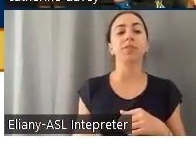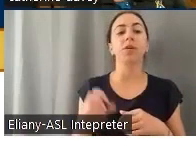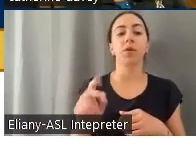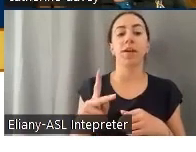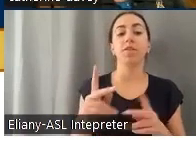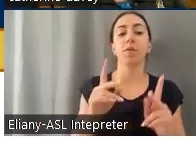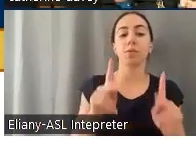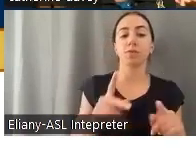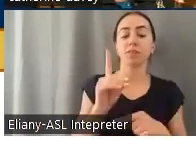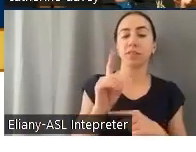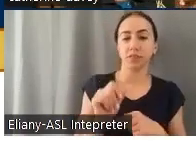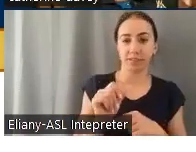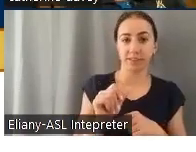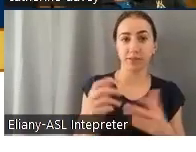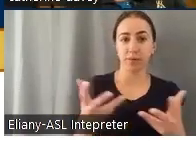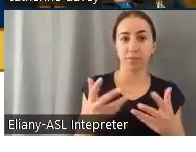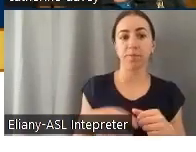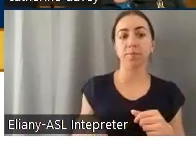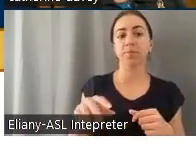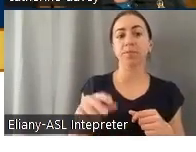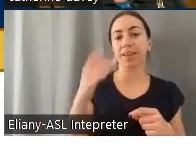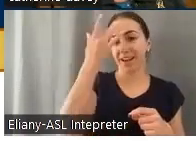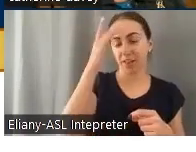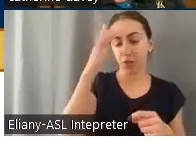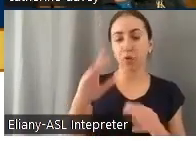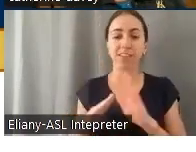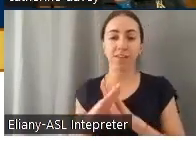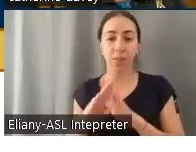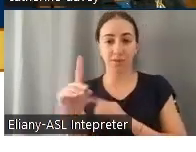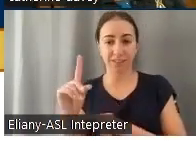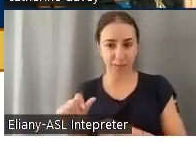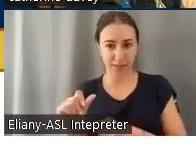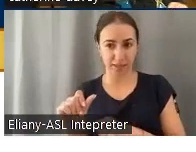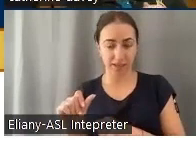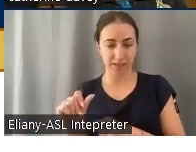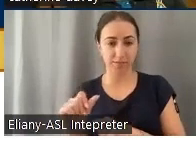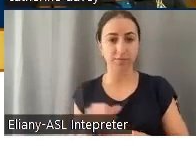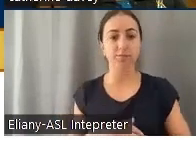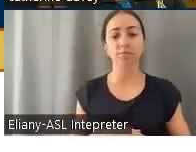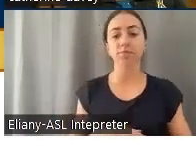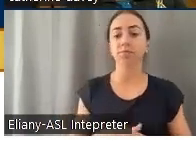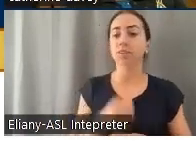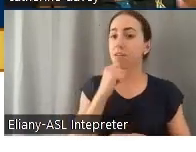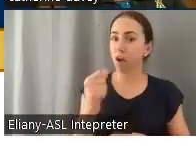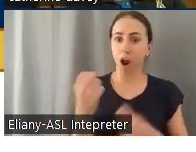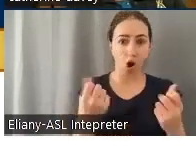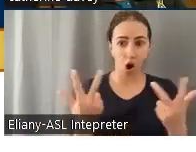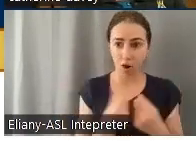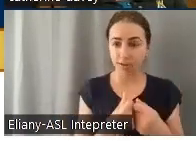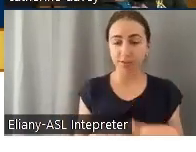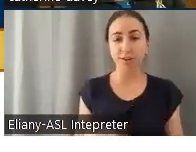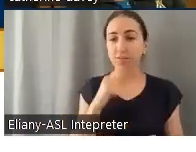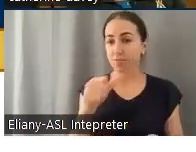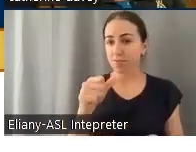restringidas, la base para una discapacidad, para defensa tutelar es